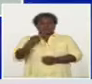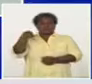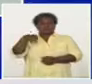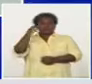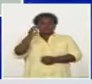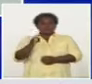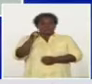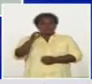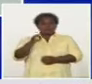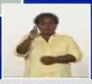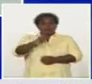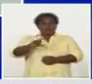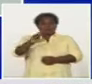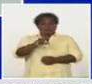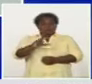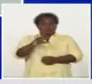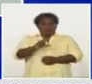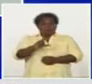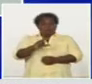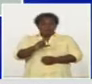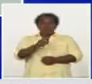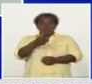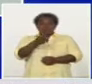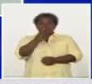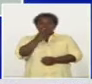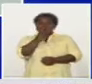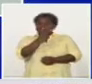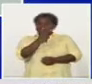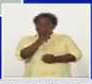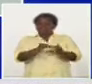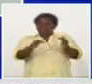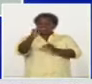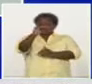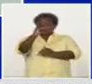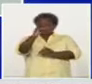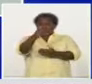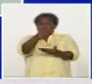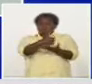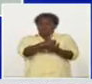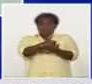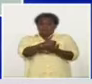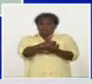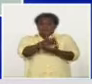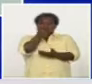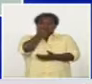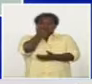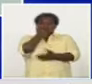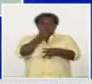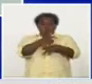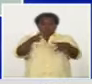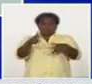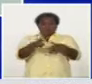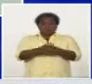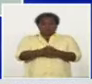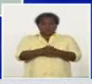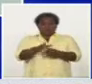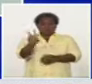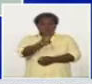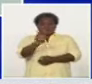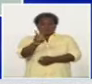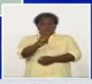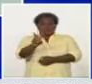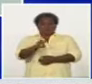Camagüey, que es donde ha tenido la principal transmisión en el municipio Camagüey, con 22 casos